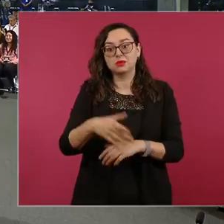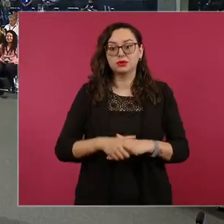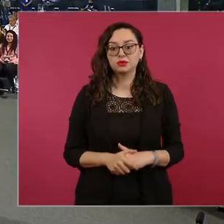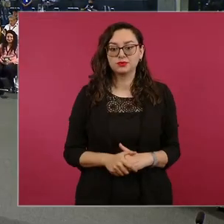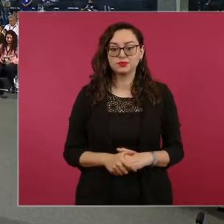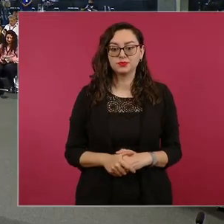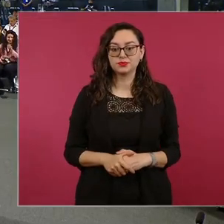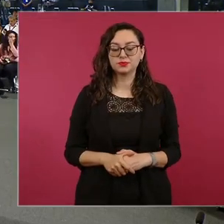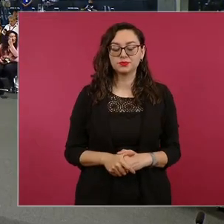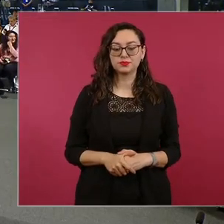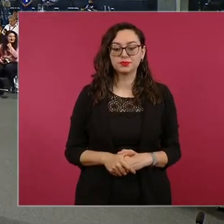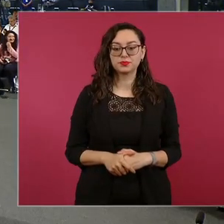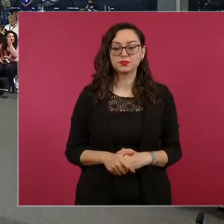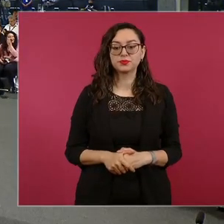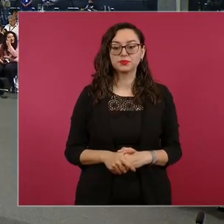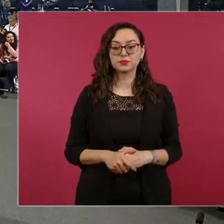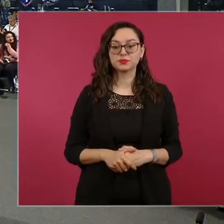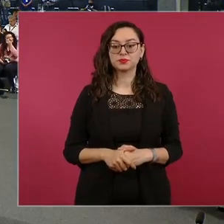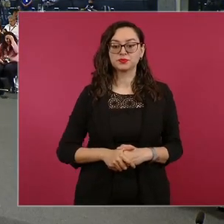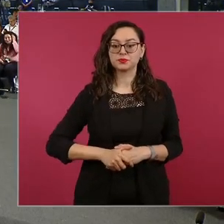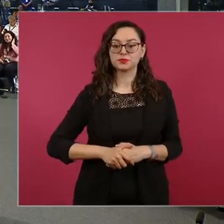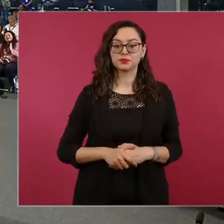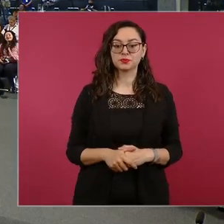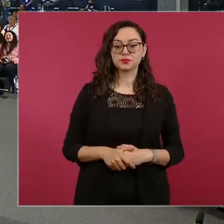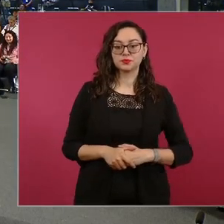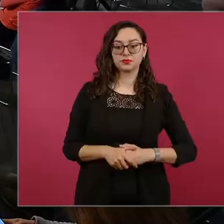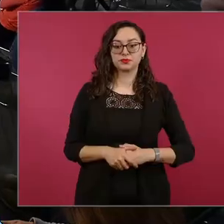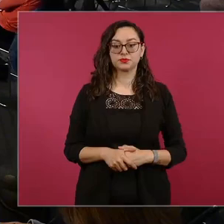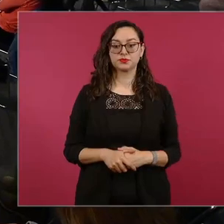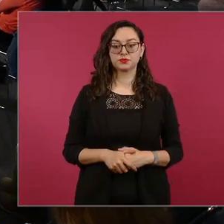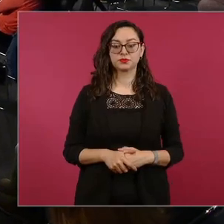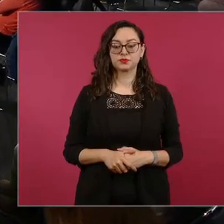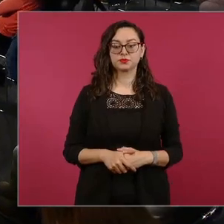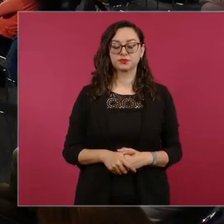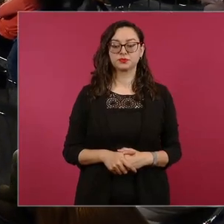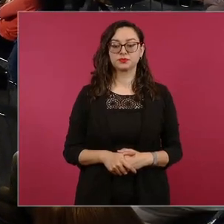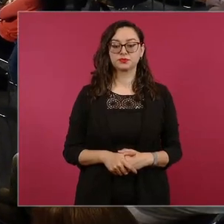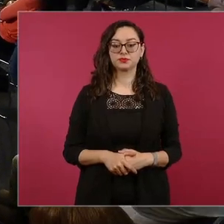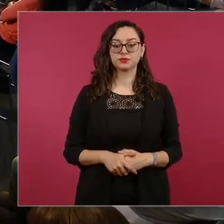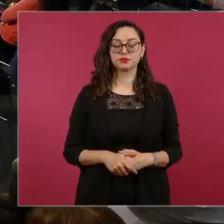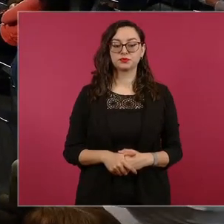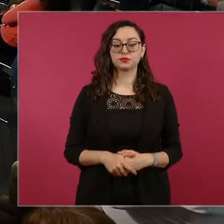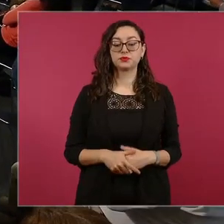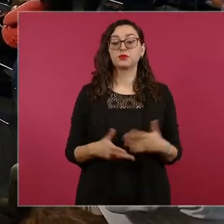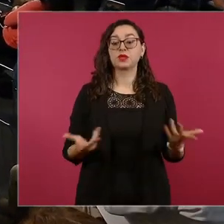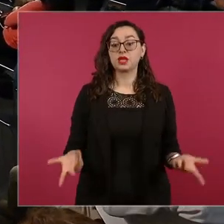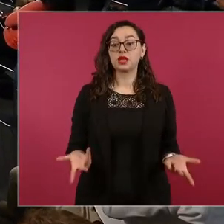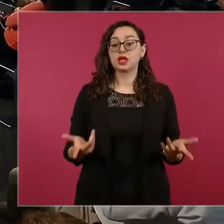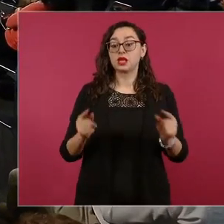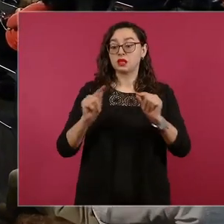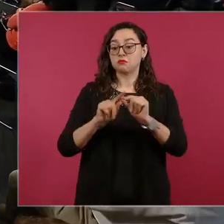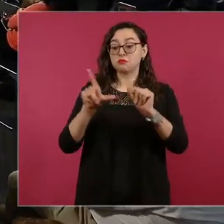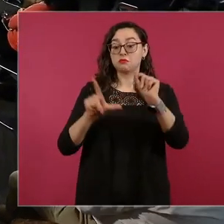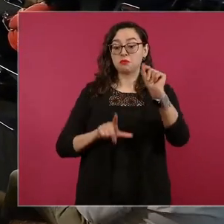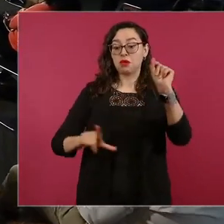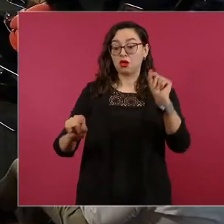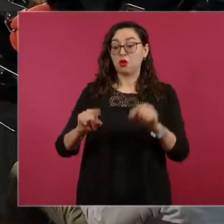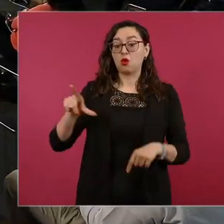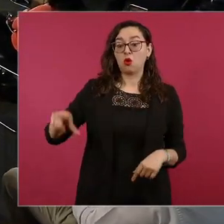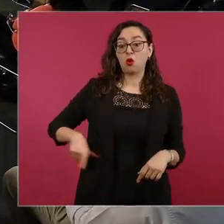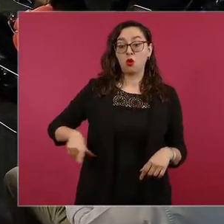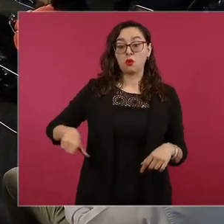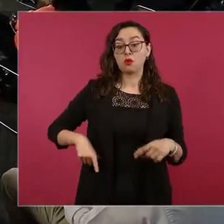¿Considera que la gobernabilidad seguiría siendo rehén de los medios masivos convencionales, presidente?